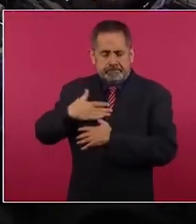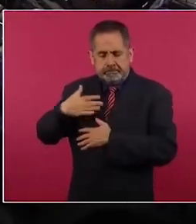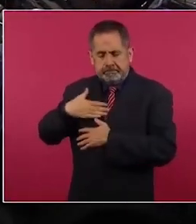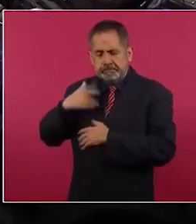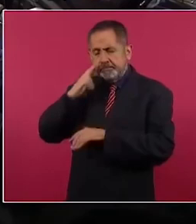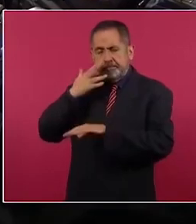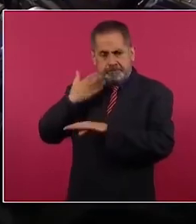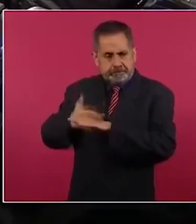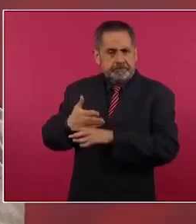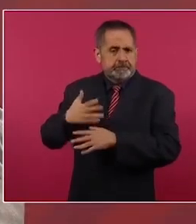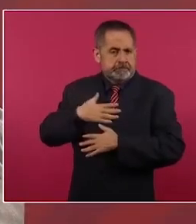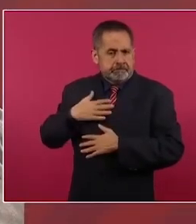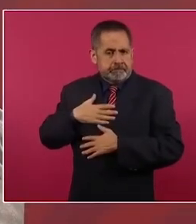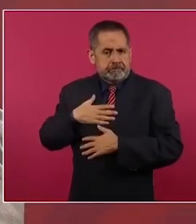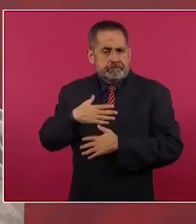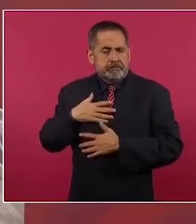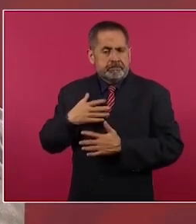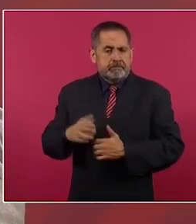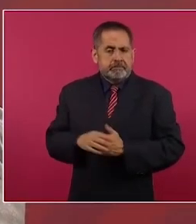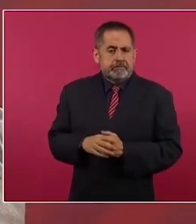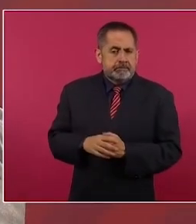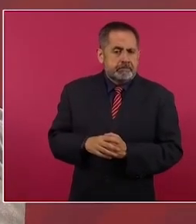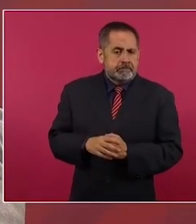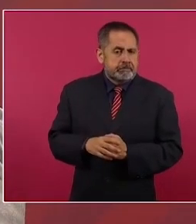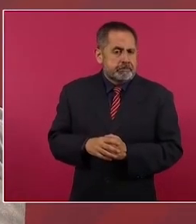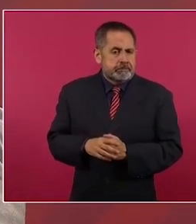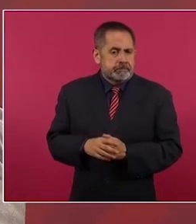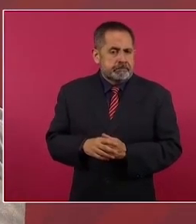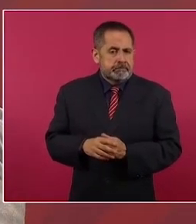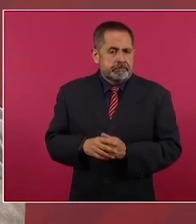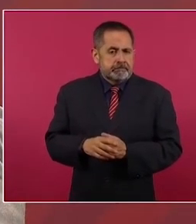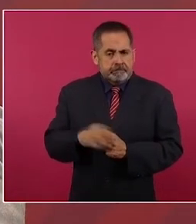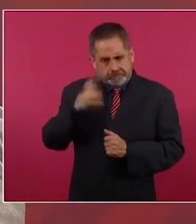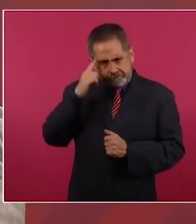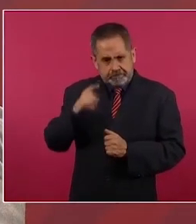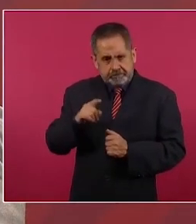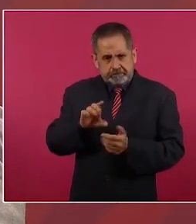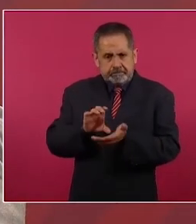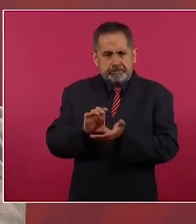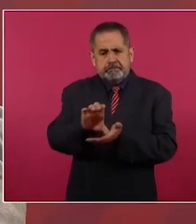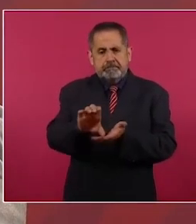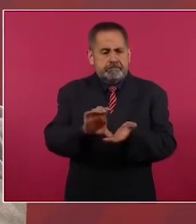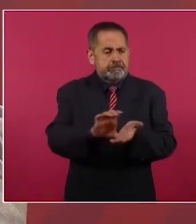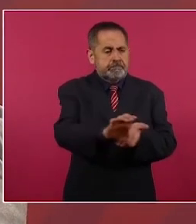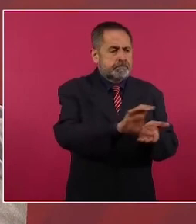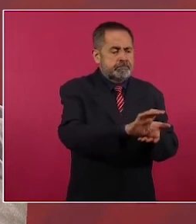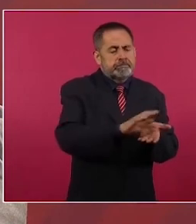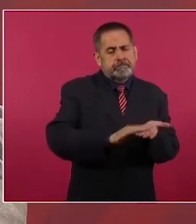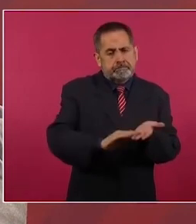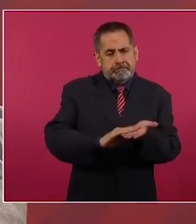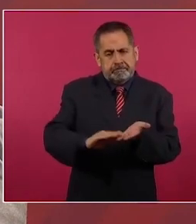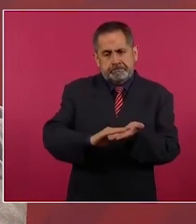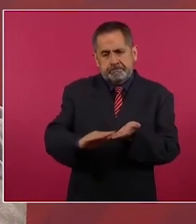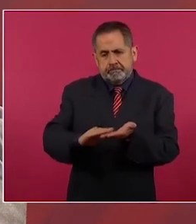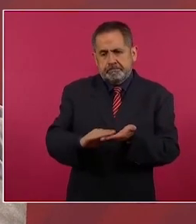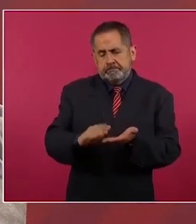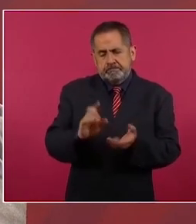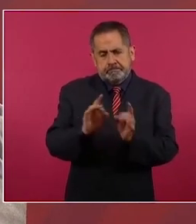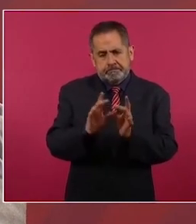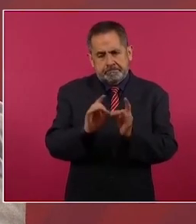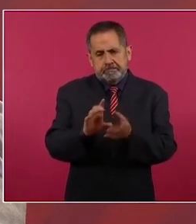responsabilizarnos para pagar las indemnizaciones